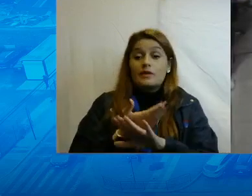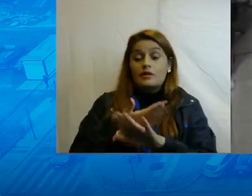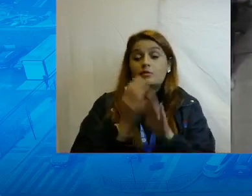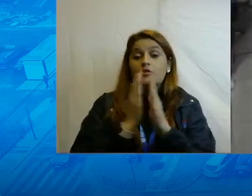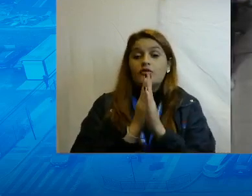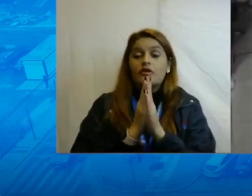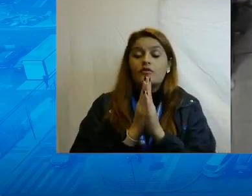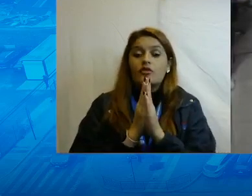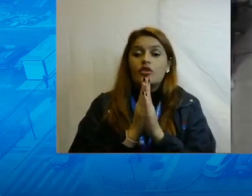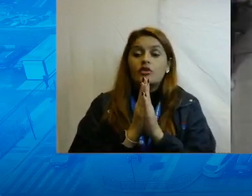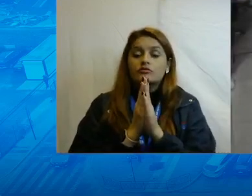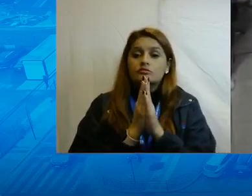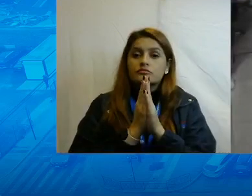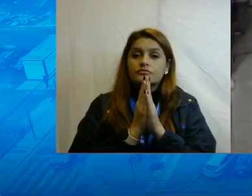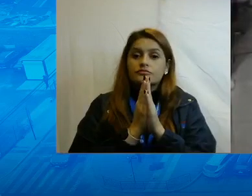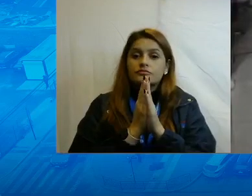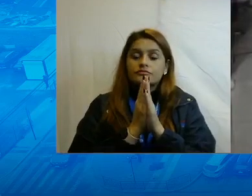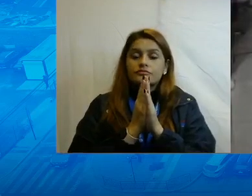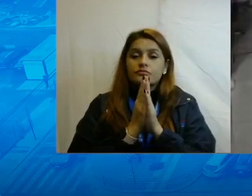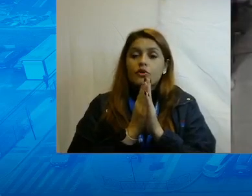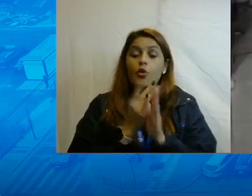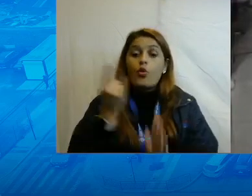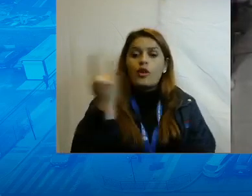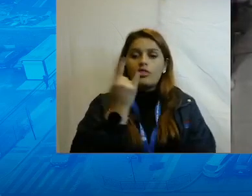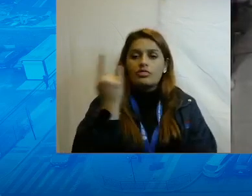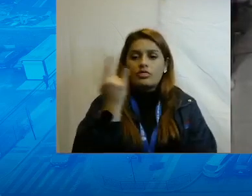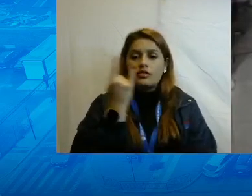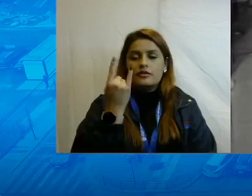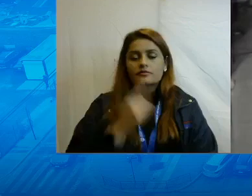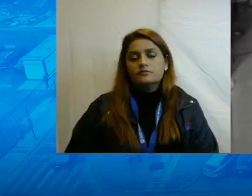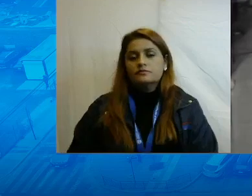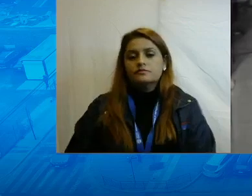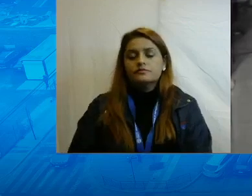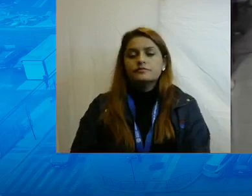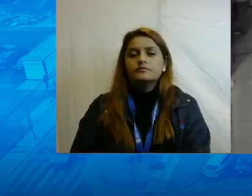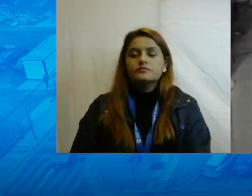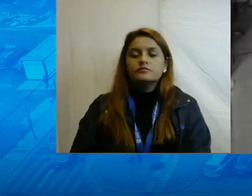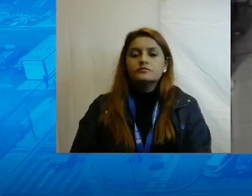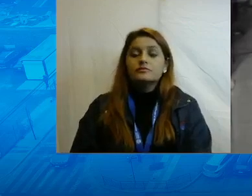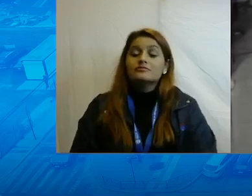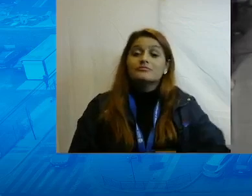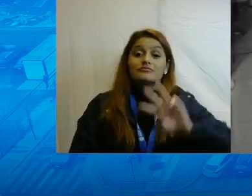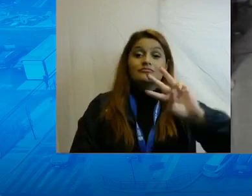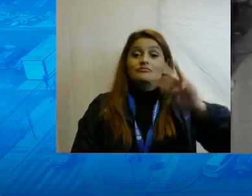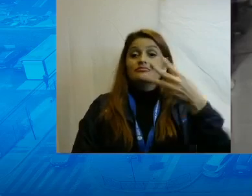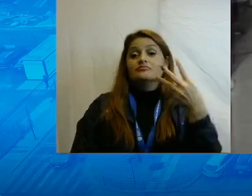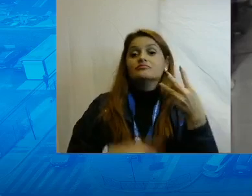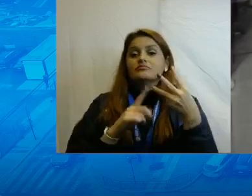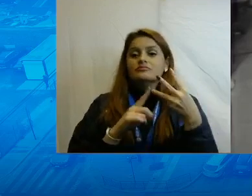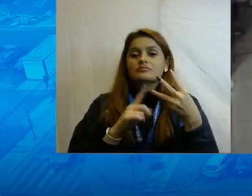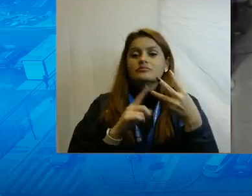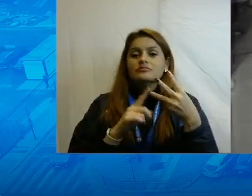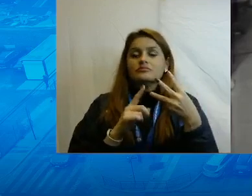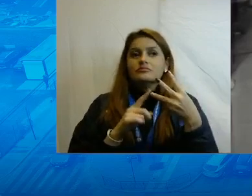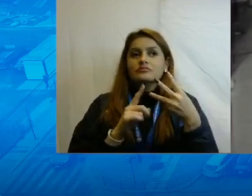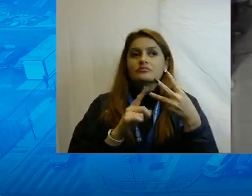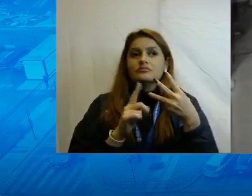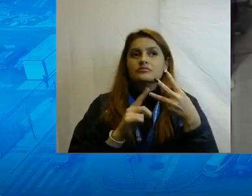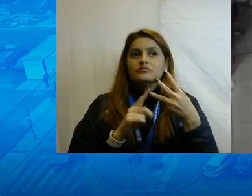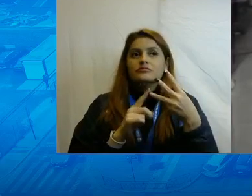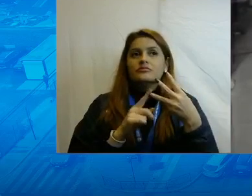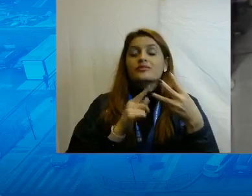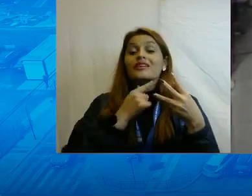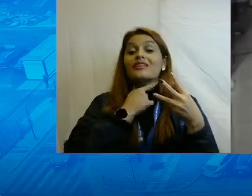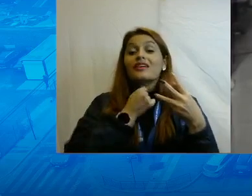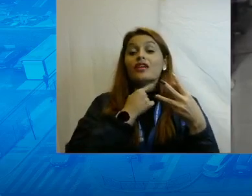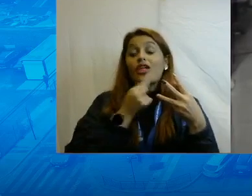ahí alguna acción urgente. Y como tercer punto, quiero